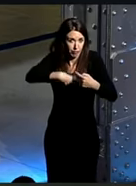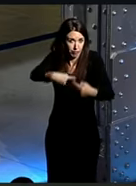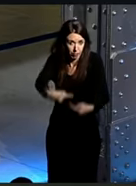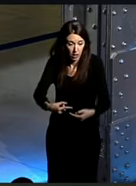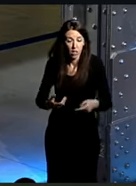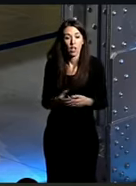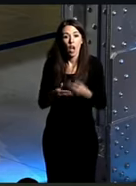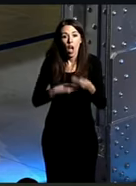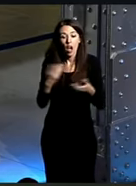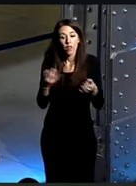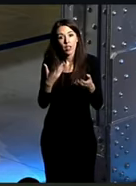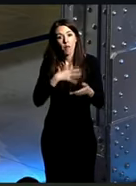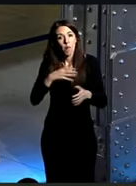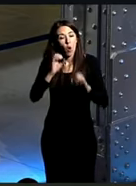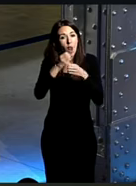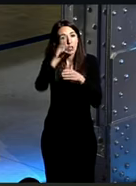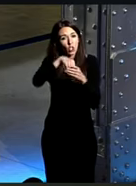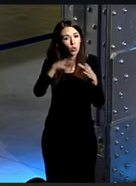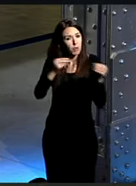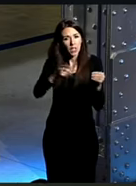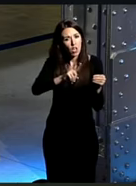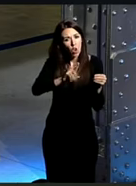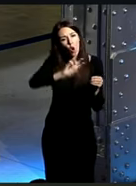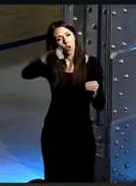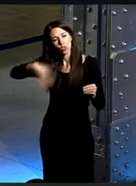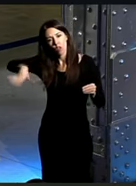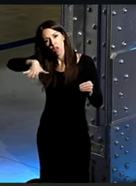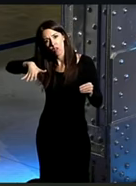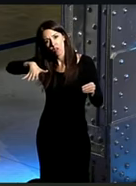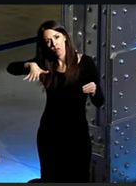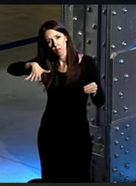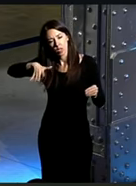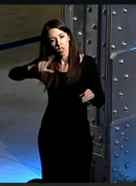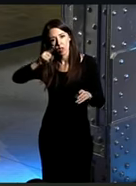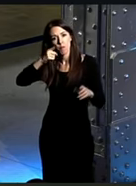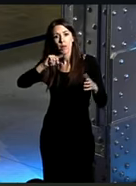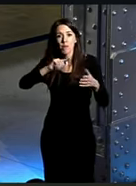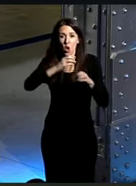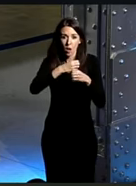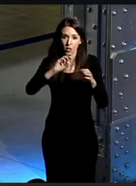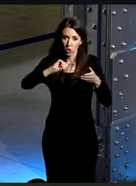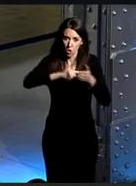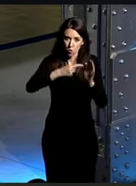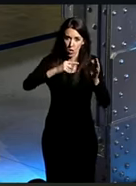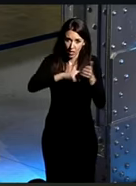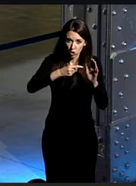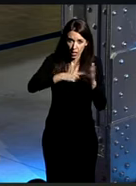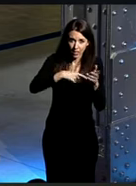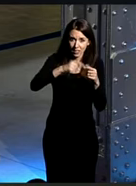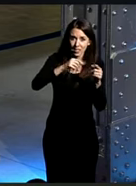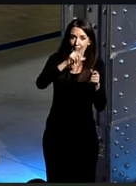que tenemos que hacer, si no podemos hacer laboratorio en la universidad, hagámoslo en otro lado. Hicimos un laboratorio primero en Buenos Aires, que se llamó Conectar Lab, miren,